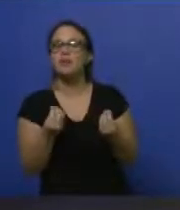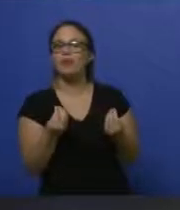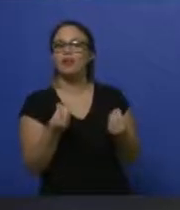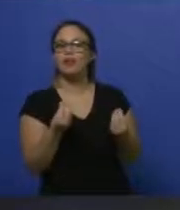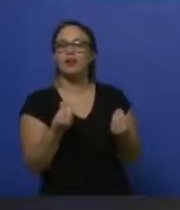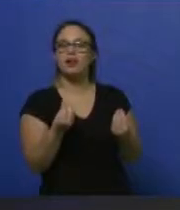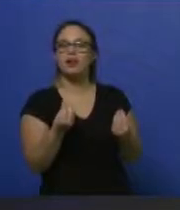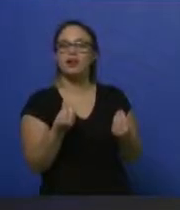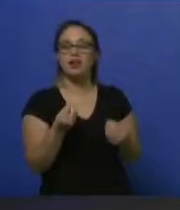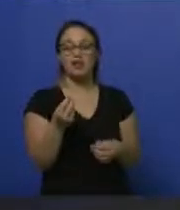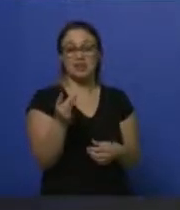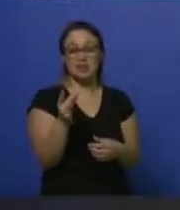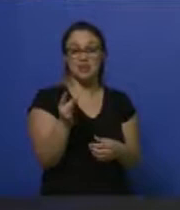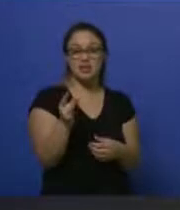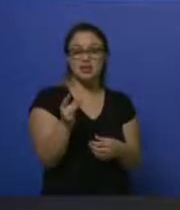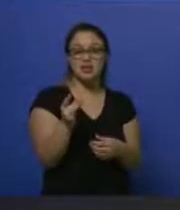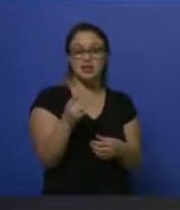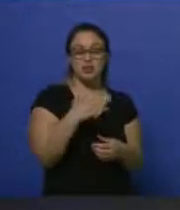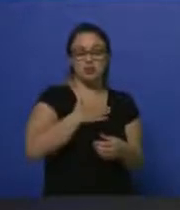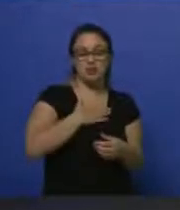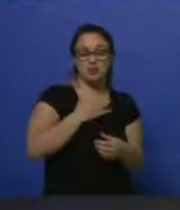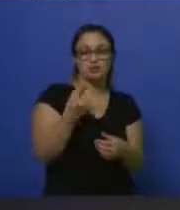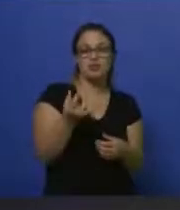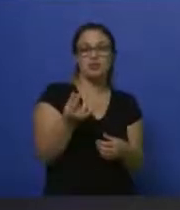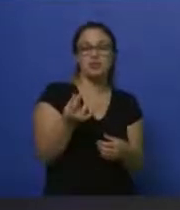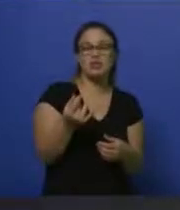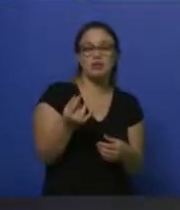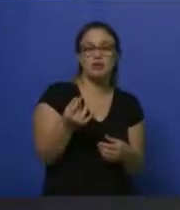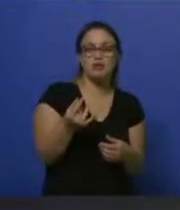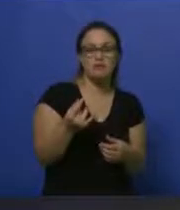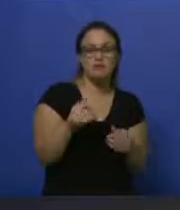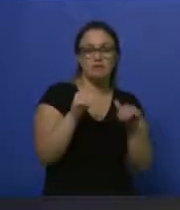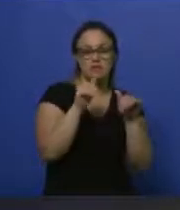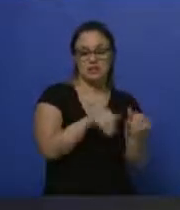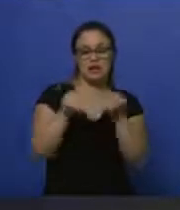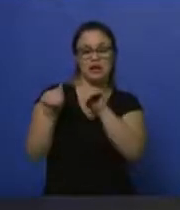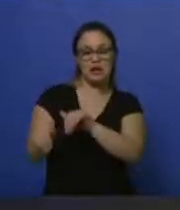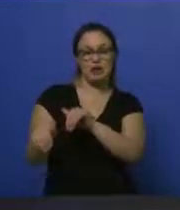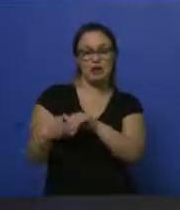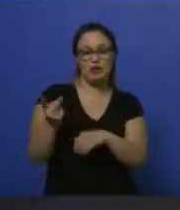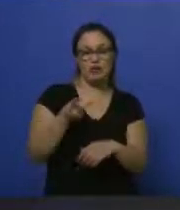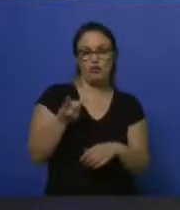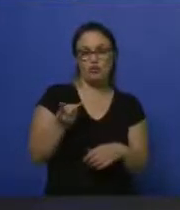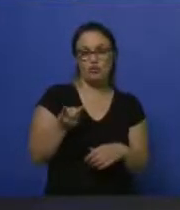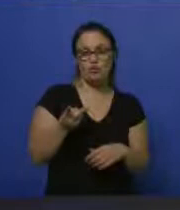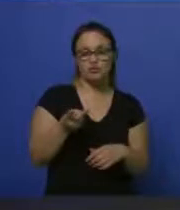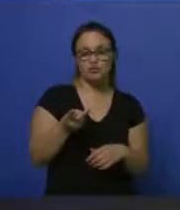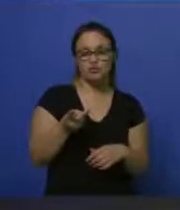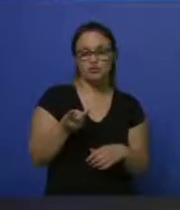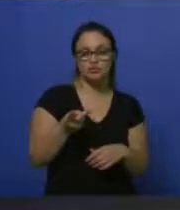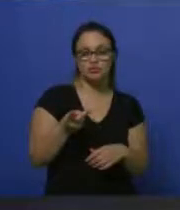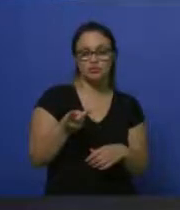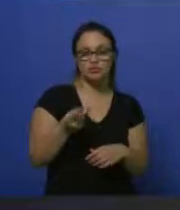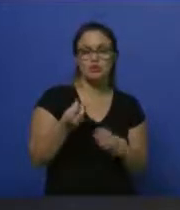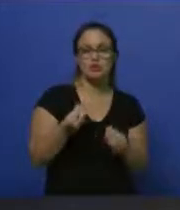a ser muy difícil lograr que se unifiquen las dos elecciones porque sería forzar al punto de traicionar, si se quiere, el